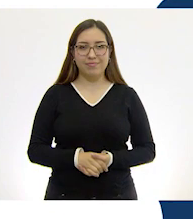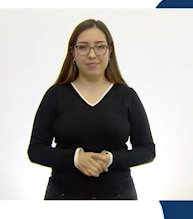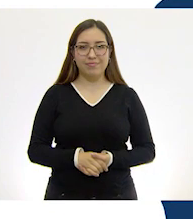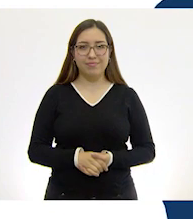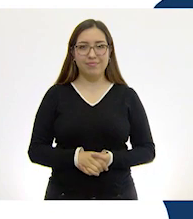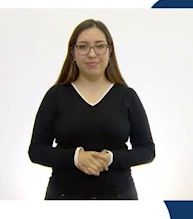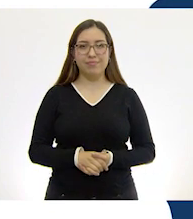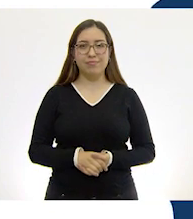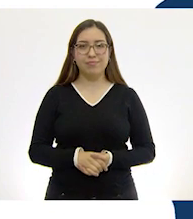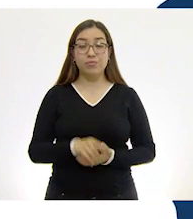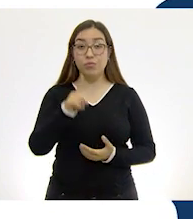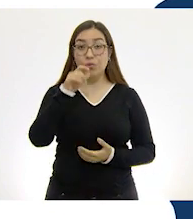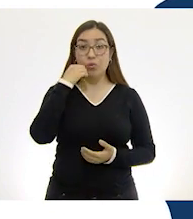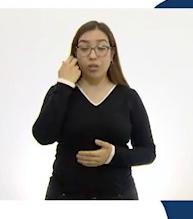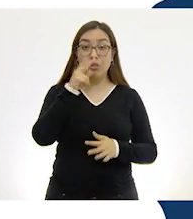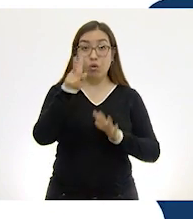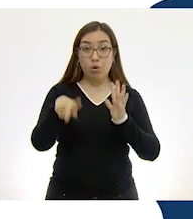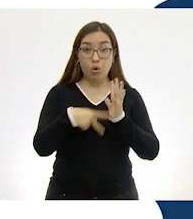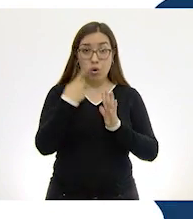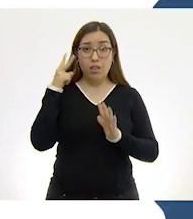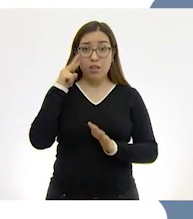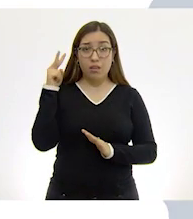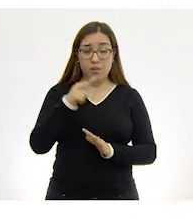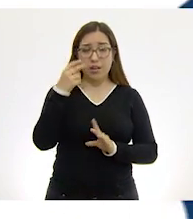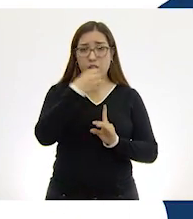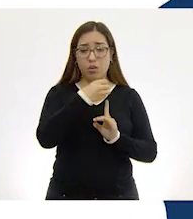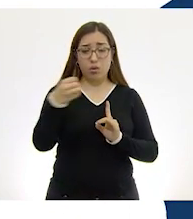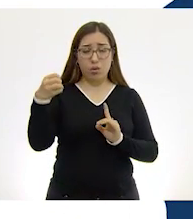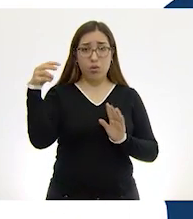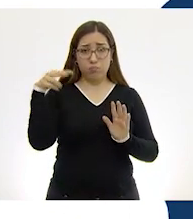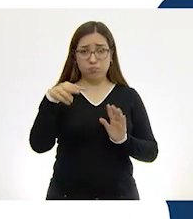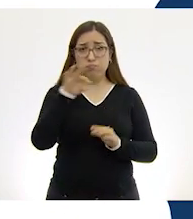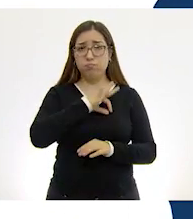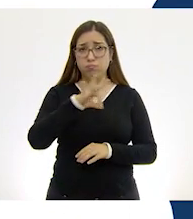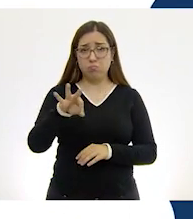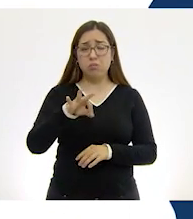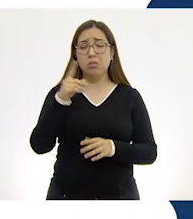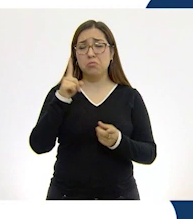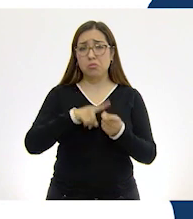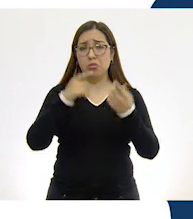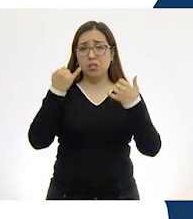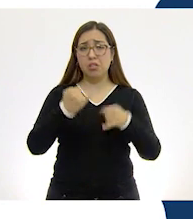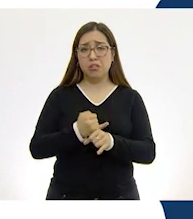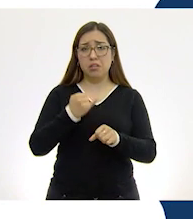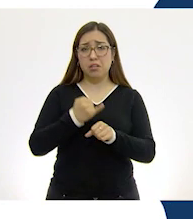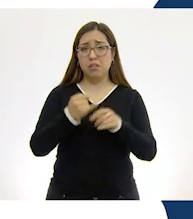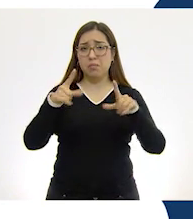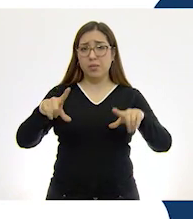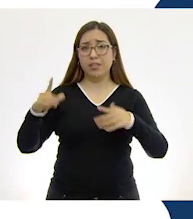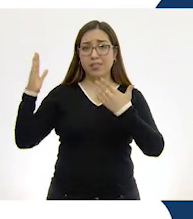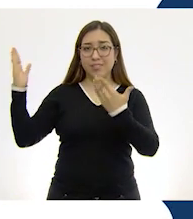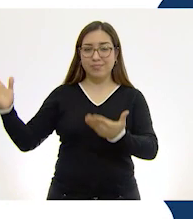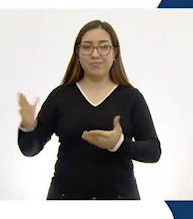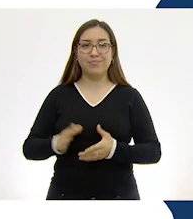conalitec.cep.gov.mx. Si quieres volver a ver los programas de Aprende en Casa, los puedes encontrar en la siguiente liga: